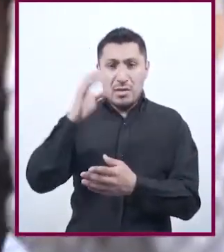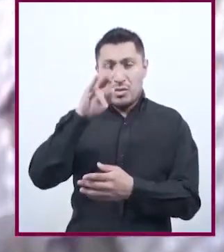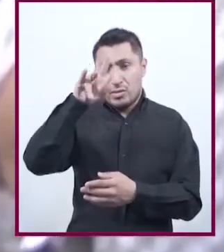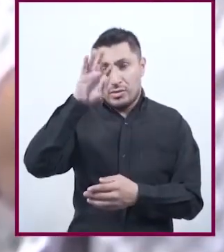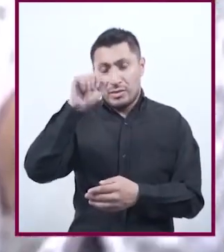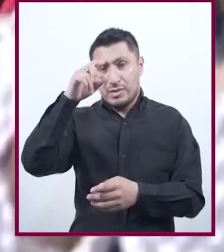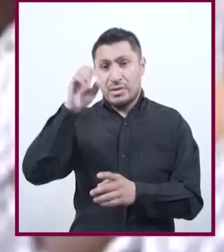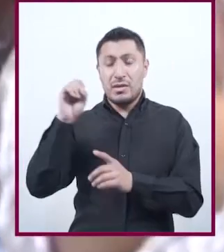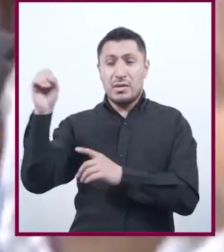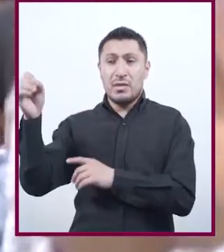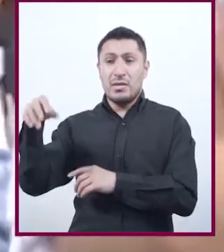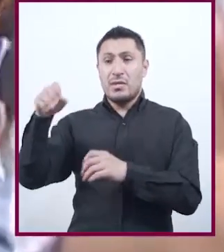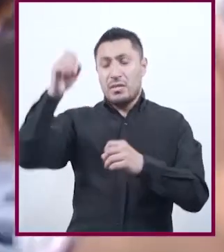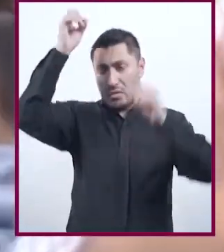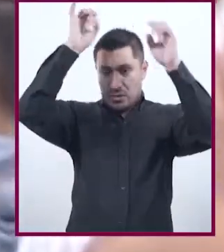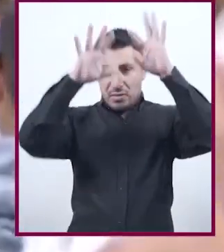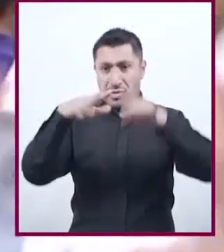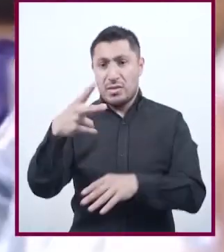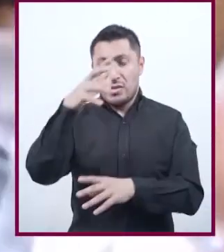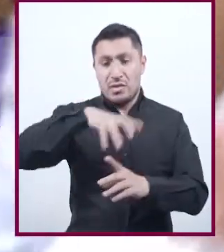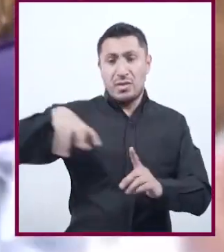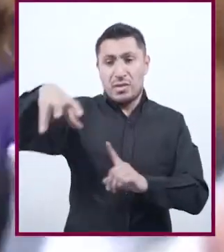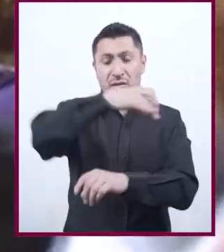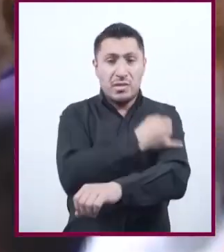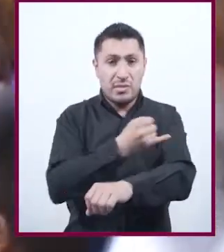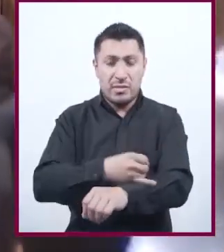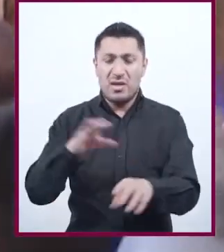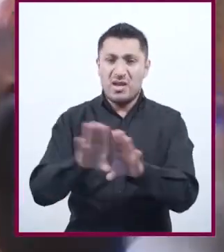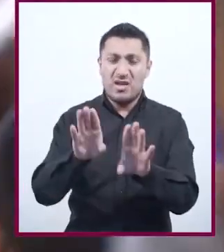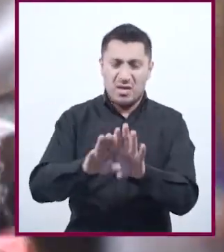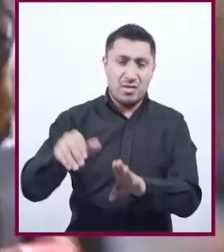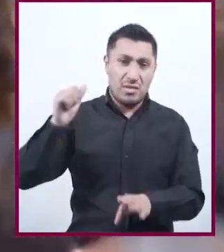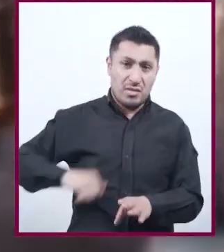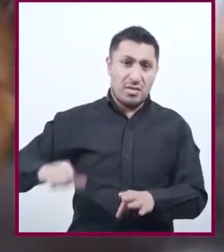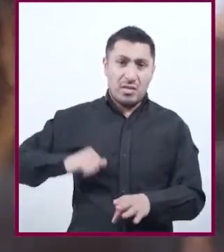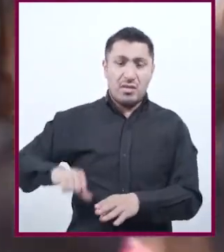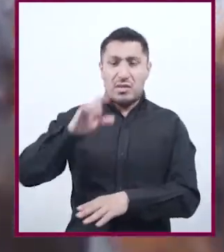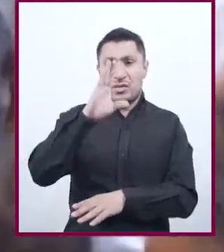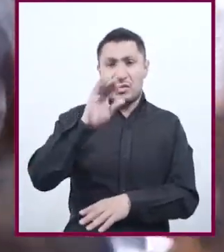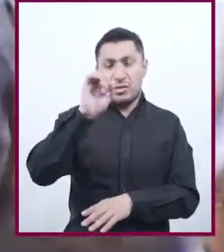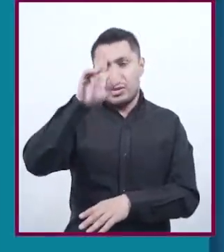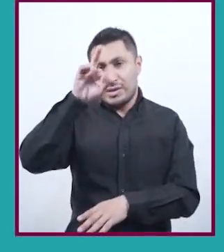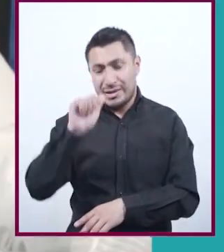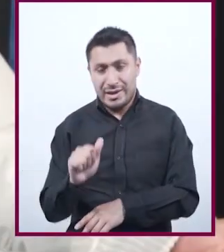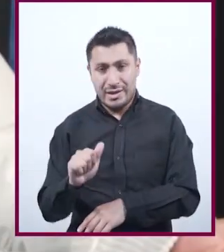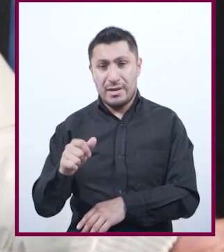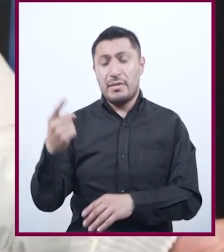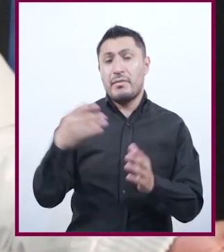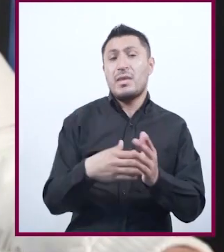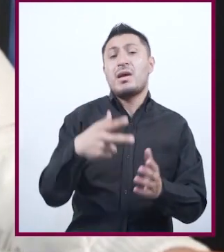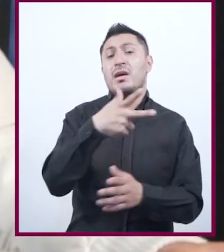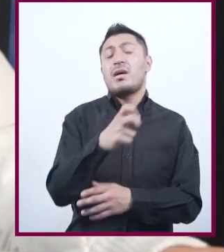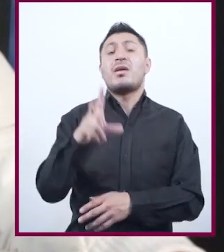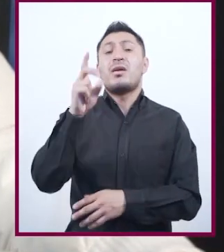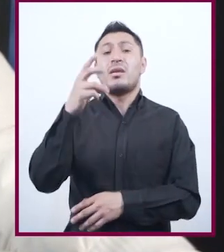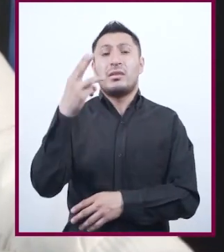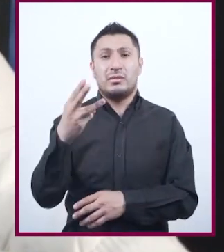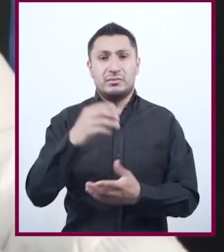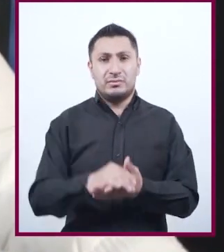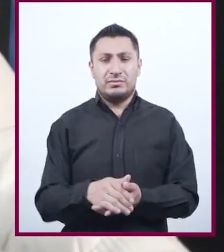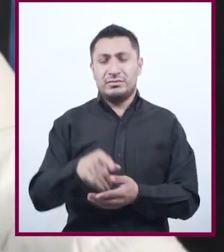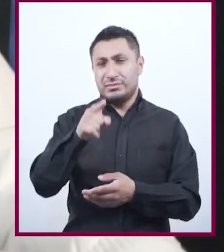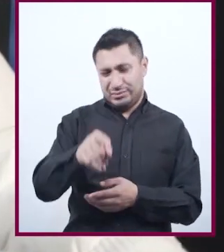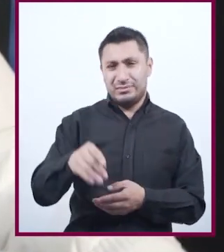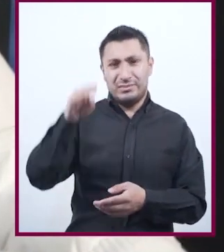si estuviéramos en los tiempos del cólera morbus de 1833. ¿No te parece súper interesante que creencias